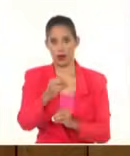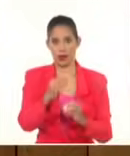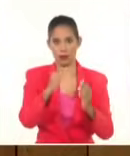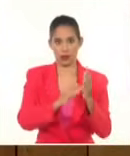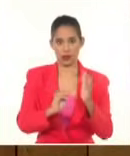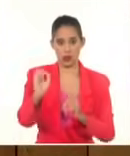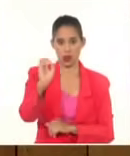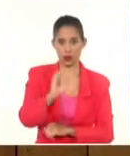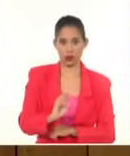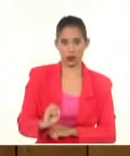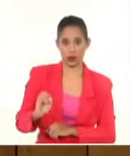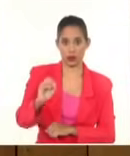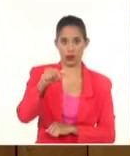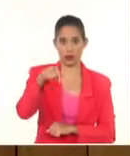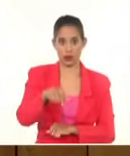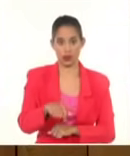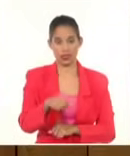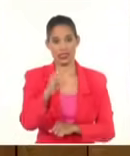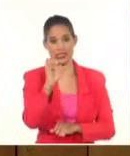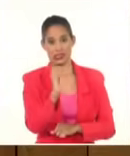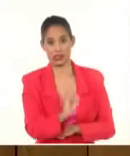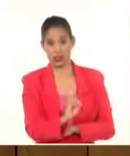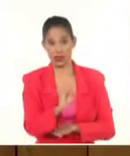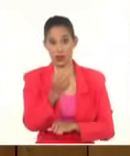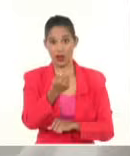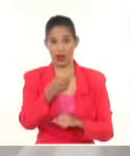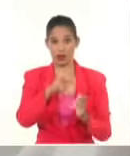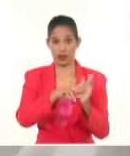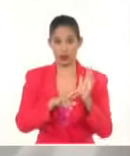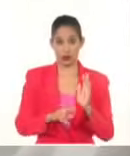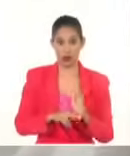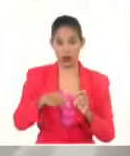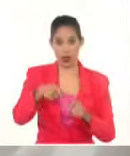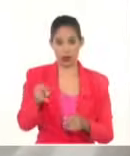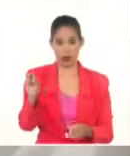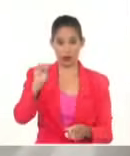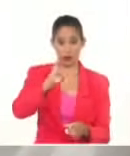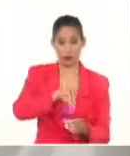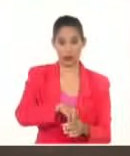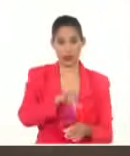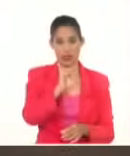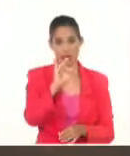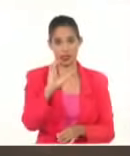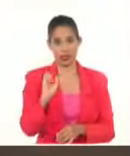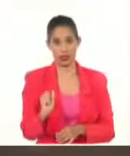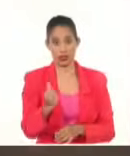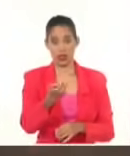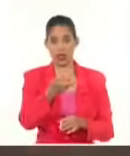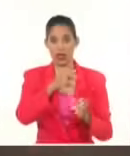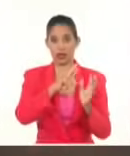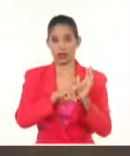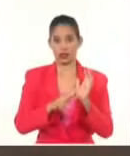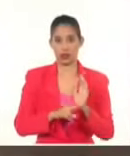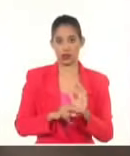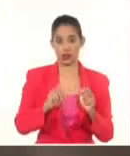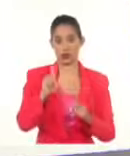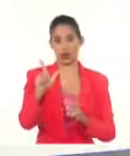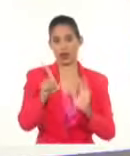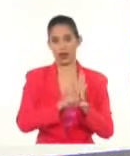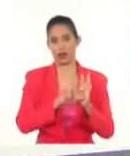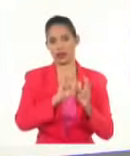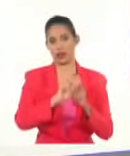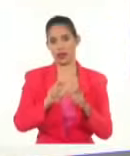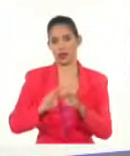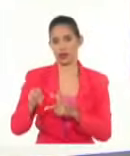artículos. Hoy le estamos proponiendo un proyecto de 170 artículos. La ley de migración representa los intereses de quienes viven en el